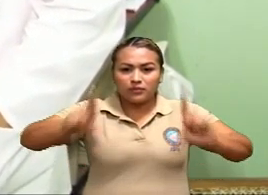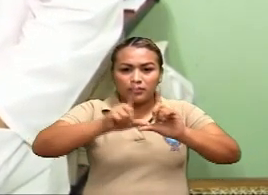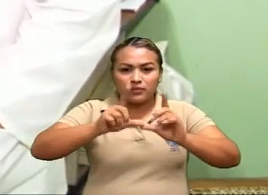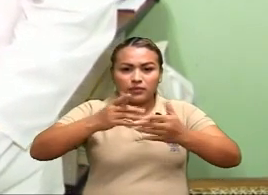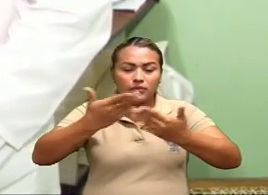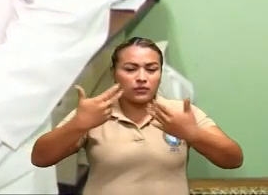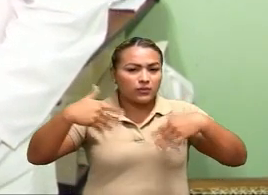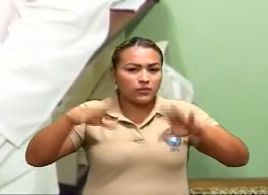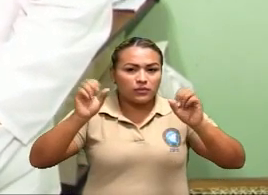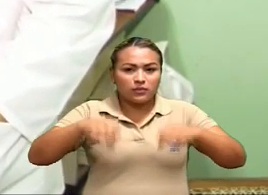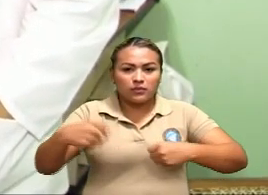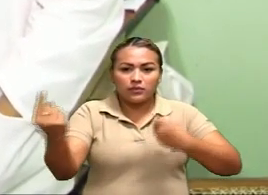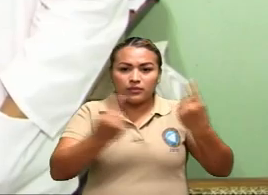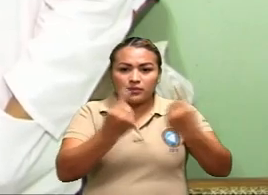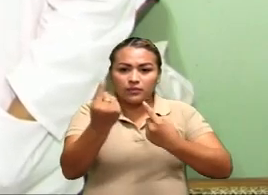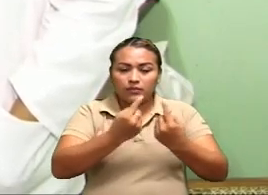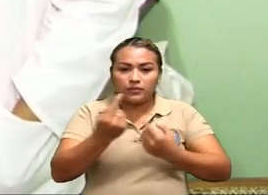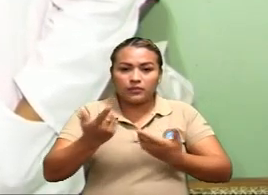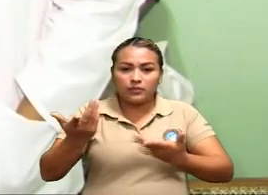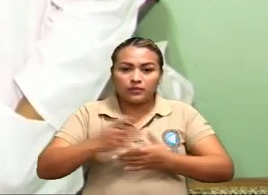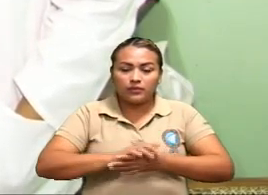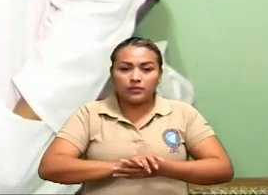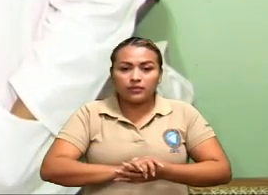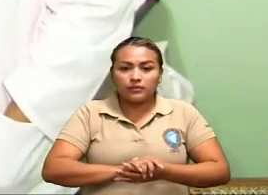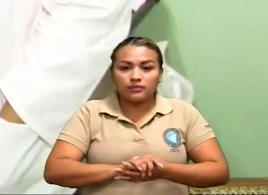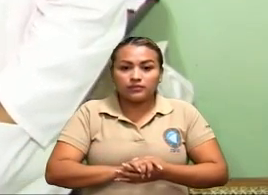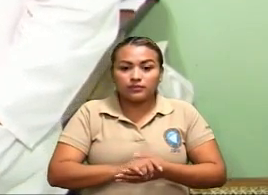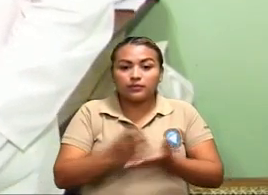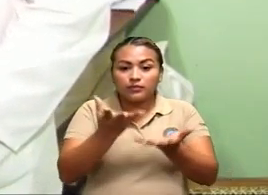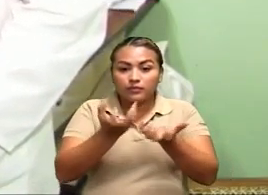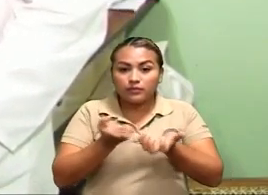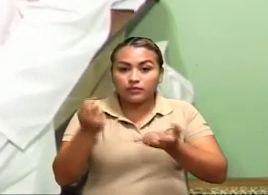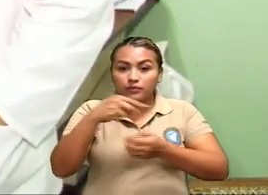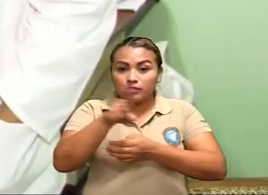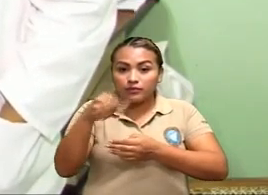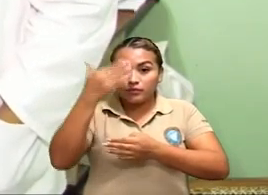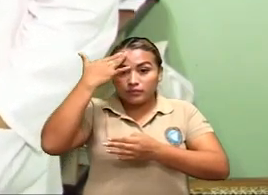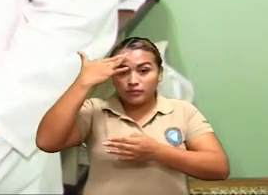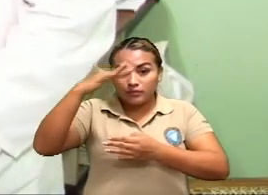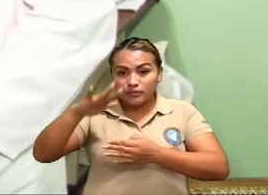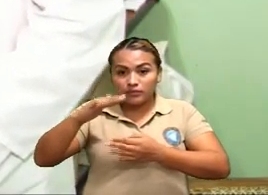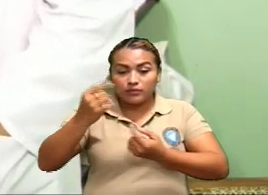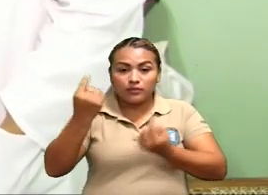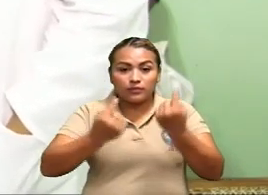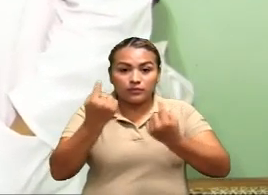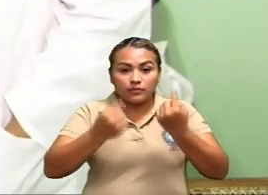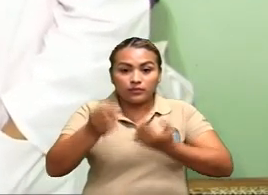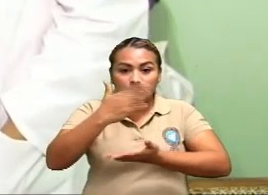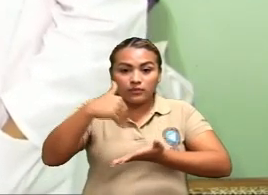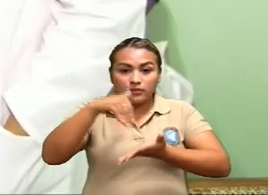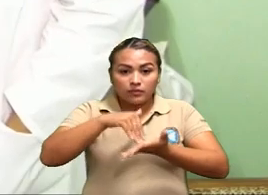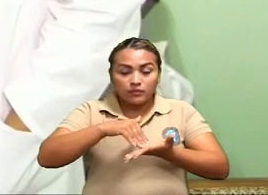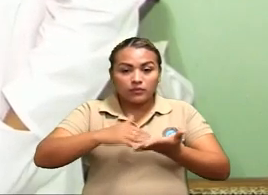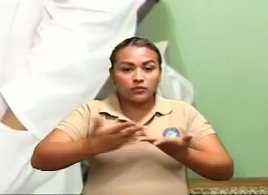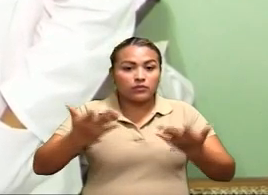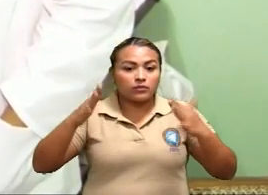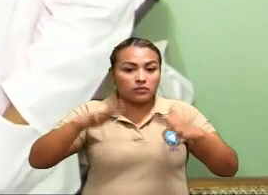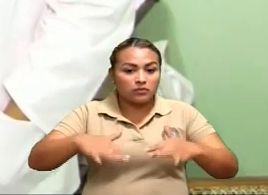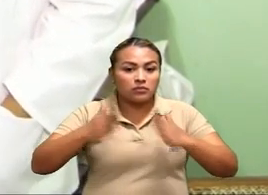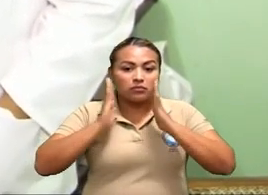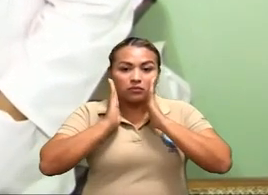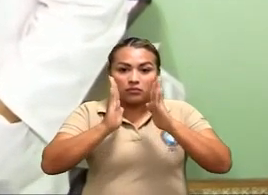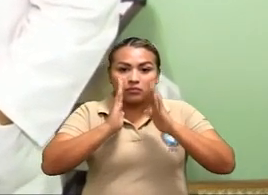todos los centros de salud. Entonces, quiero que ellos sepan cuál es su centro de salud. Aquí estamos a la orden,